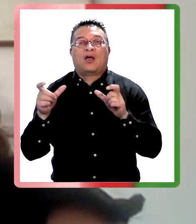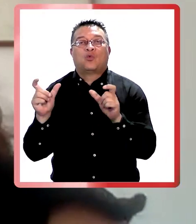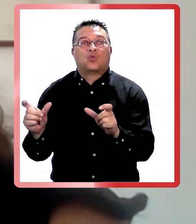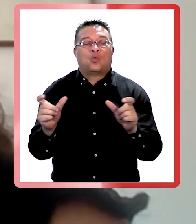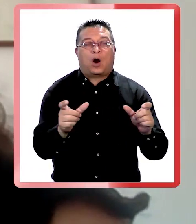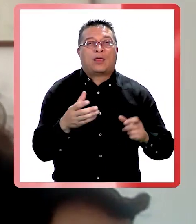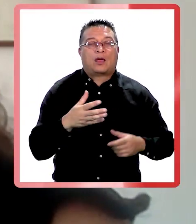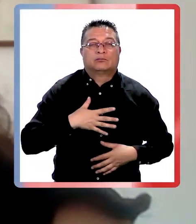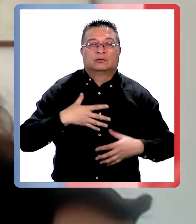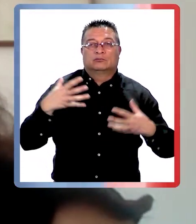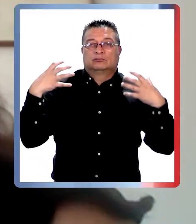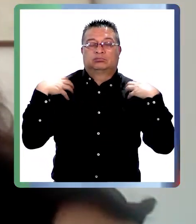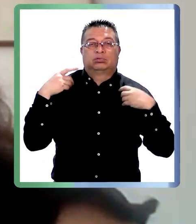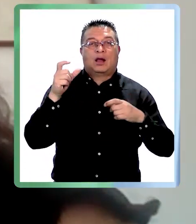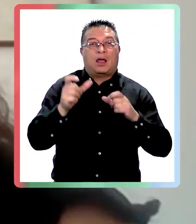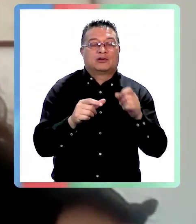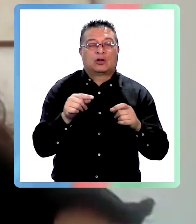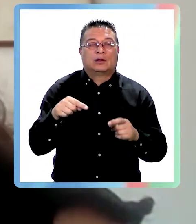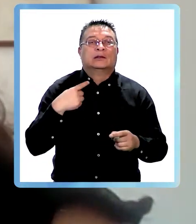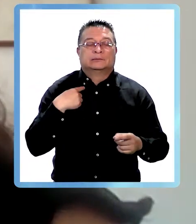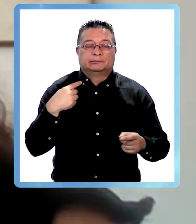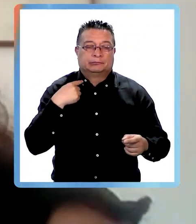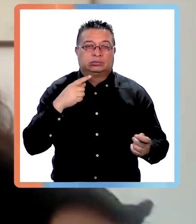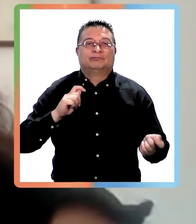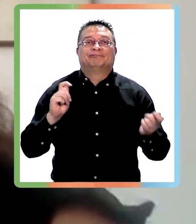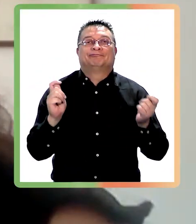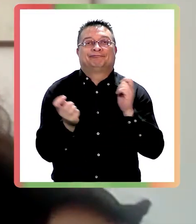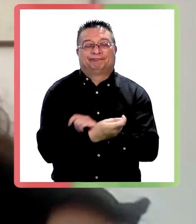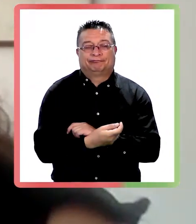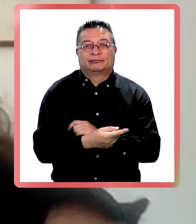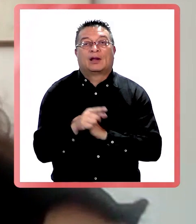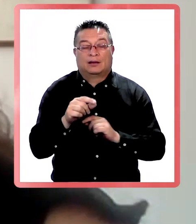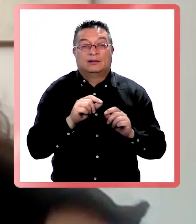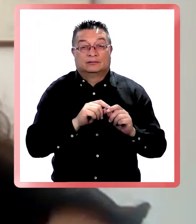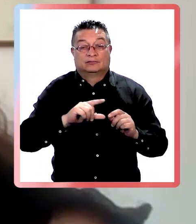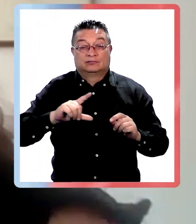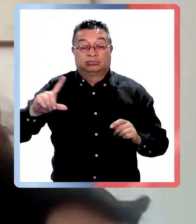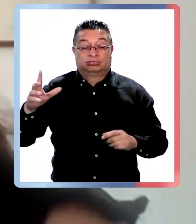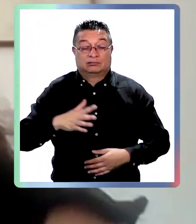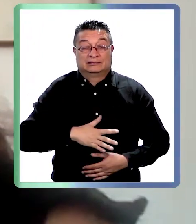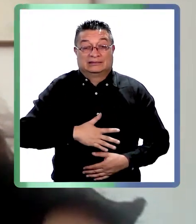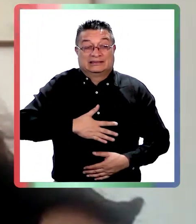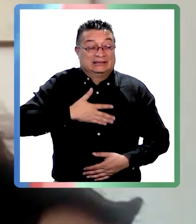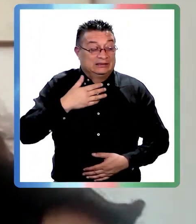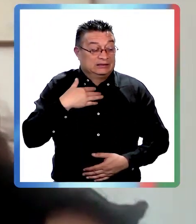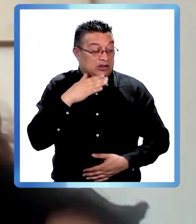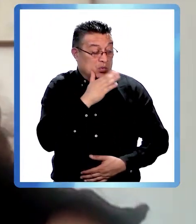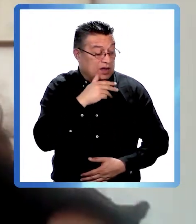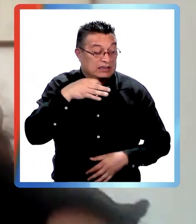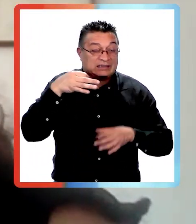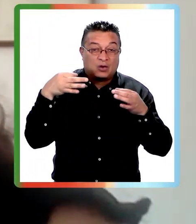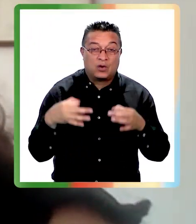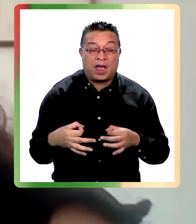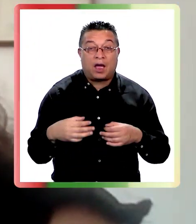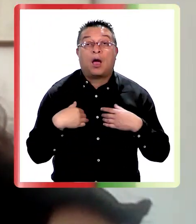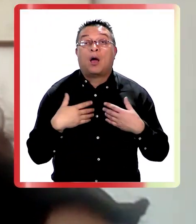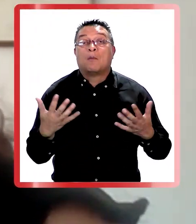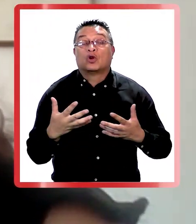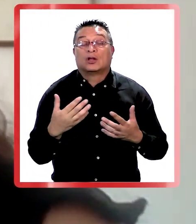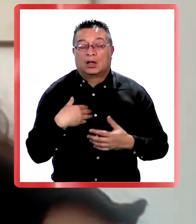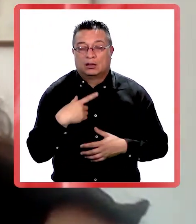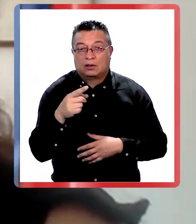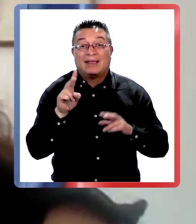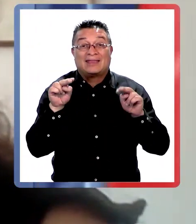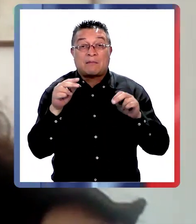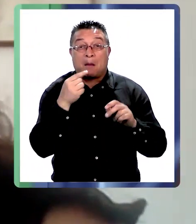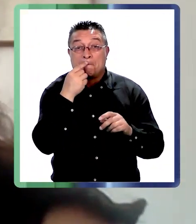seguridad, que a su vez genera el efecto contrario, que genera también el aumento de la percepción de inseguridad, porque en la medida que